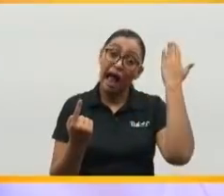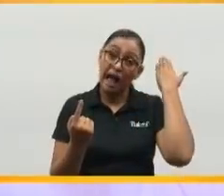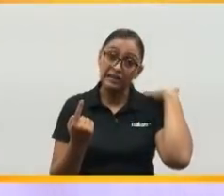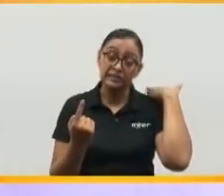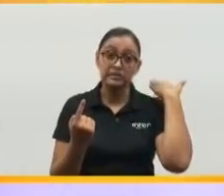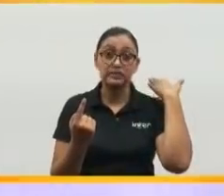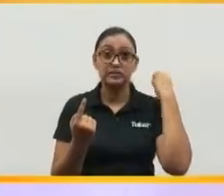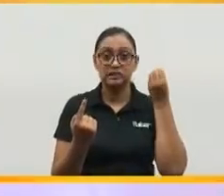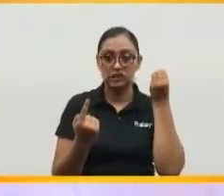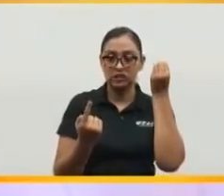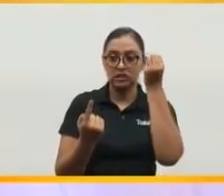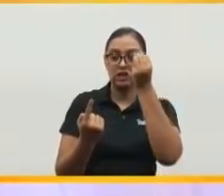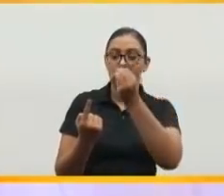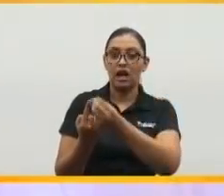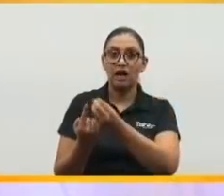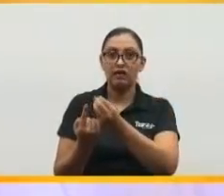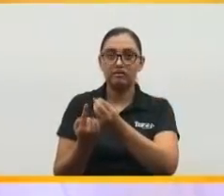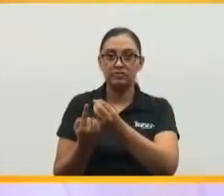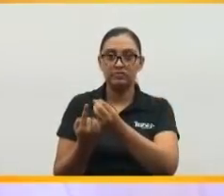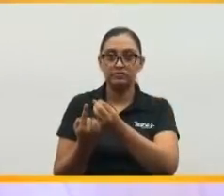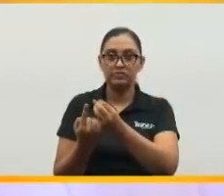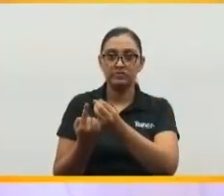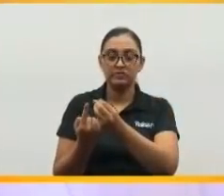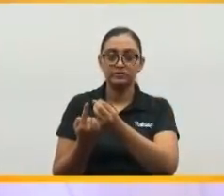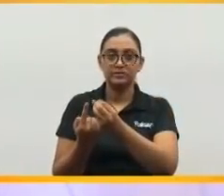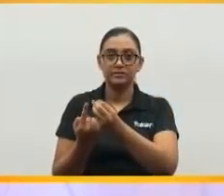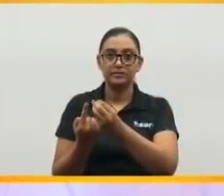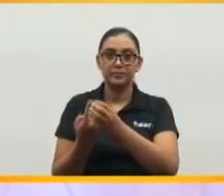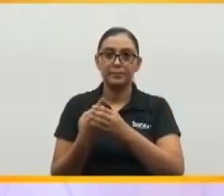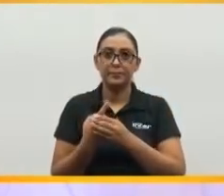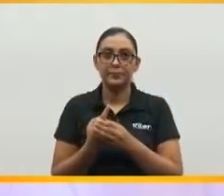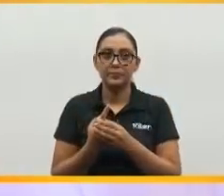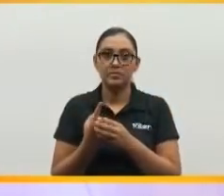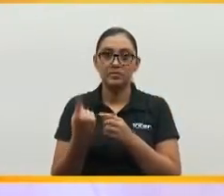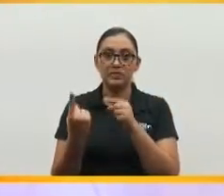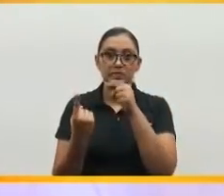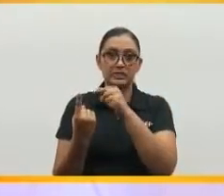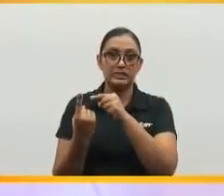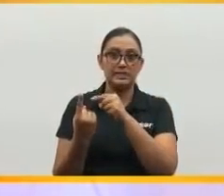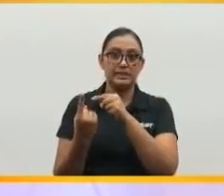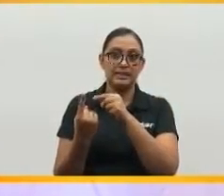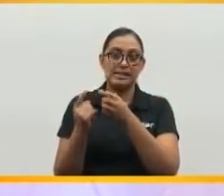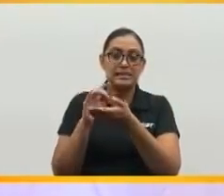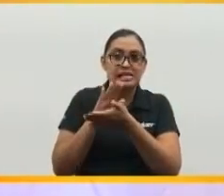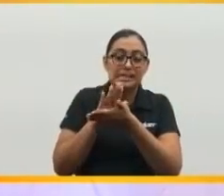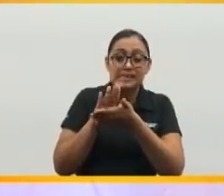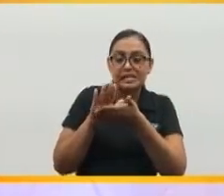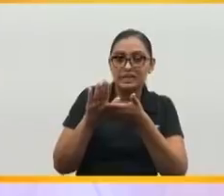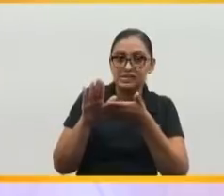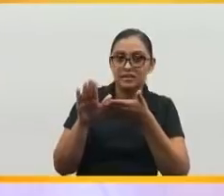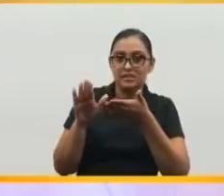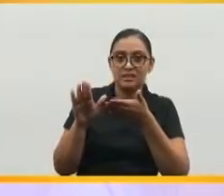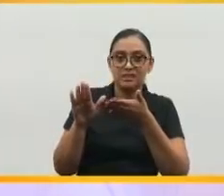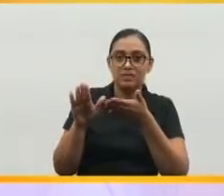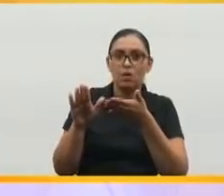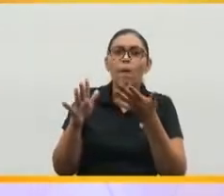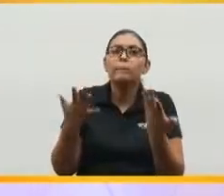Testamento, en la religión ortodoxa, como impura, porque había